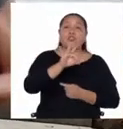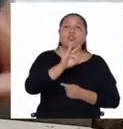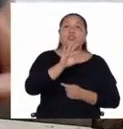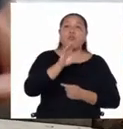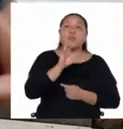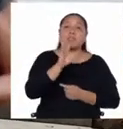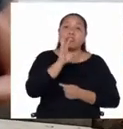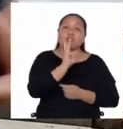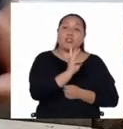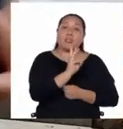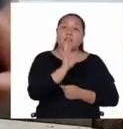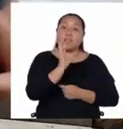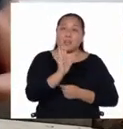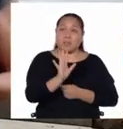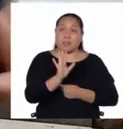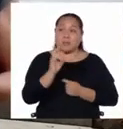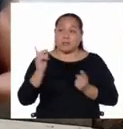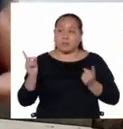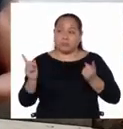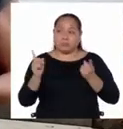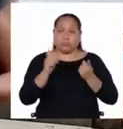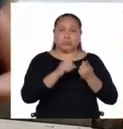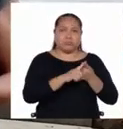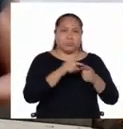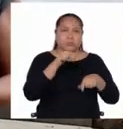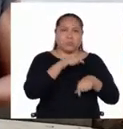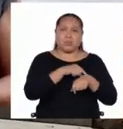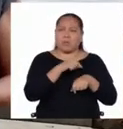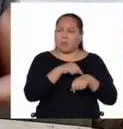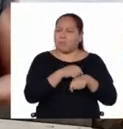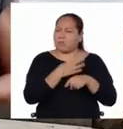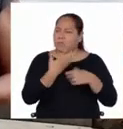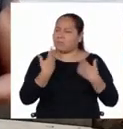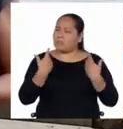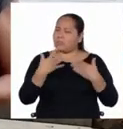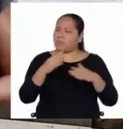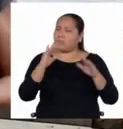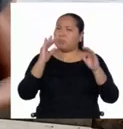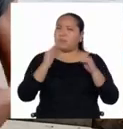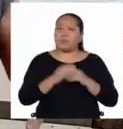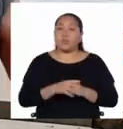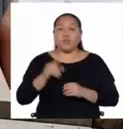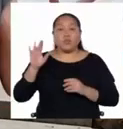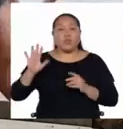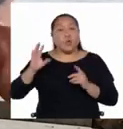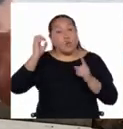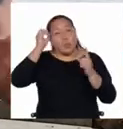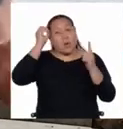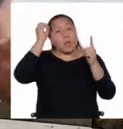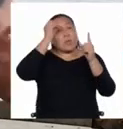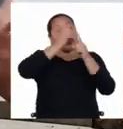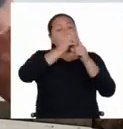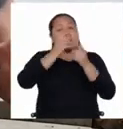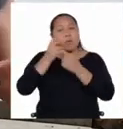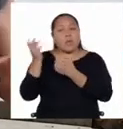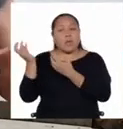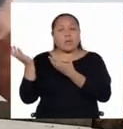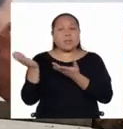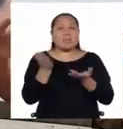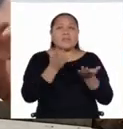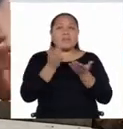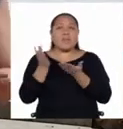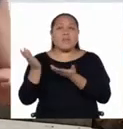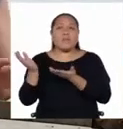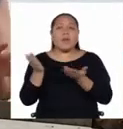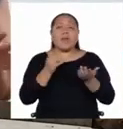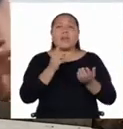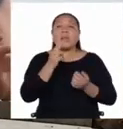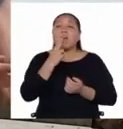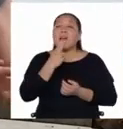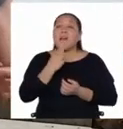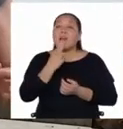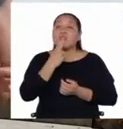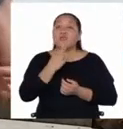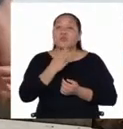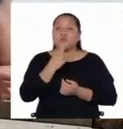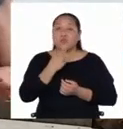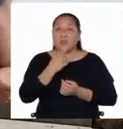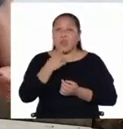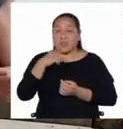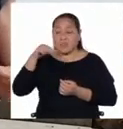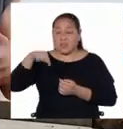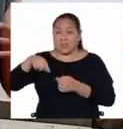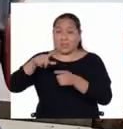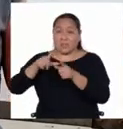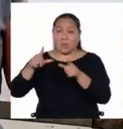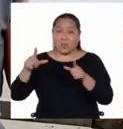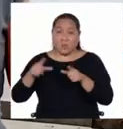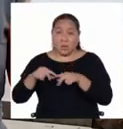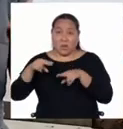1965, un periodo bastante largo. Su objetivo era transportar la producción azucarera de esta zona. El